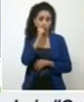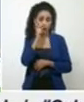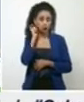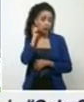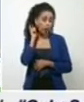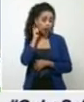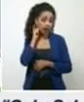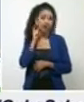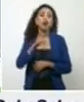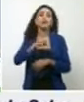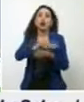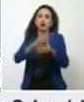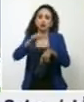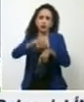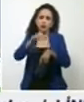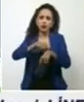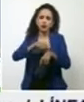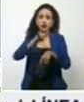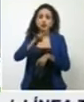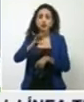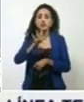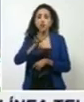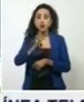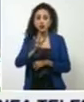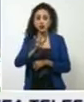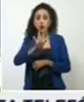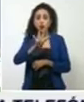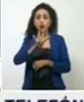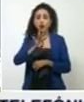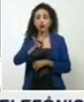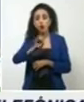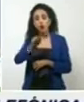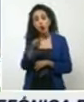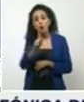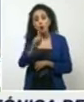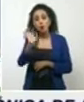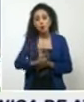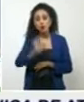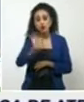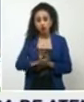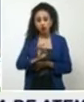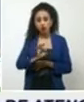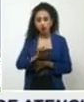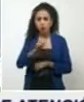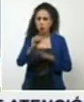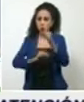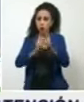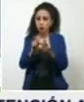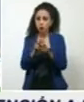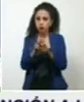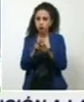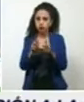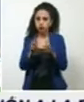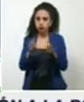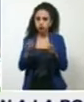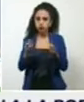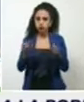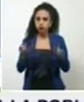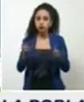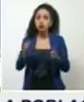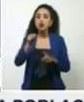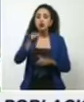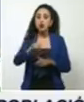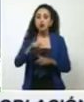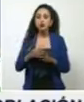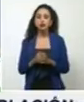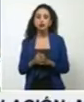acumulan 953, el 49,1%. Se ha ido incrementando y equiparando con el